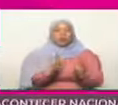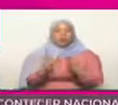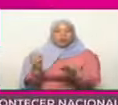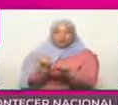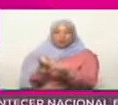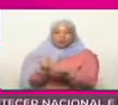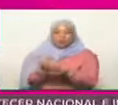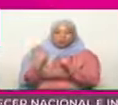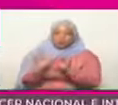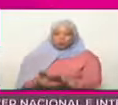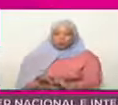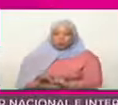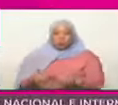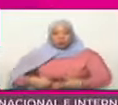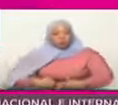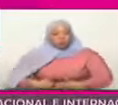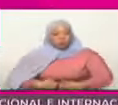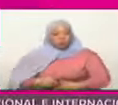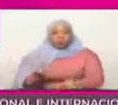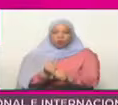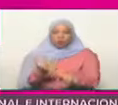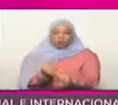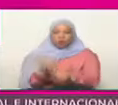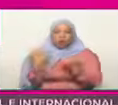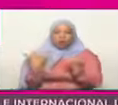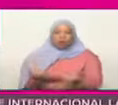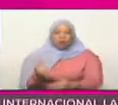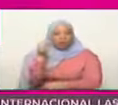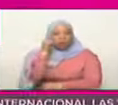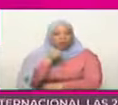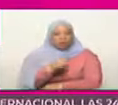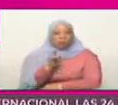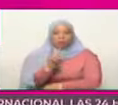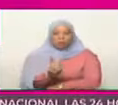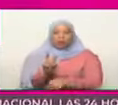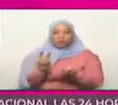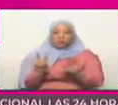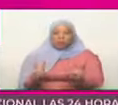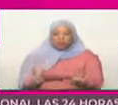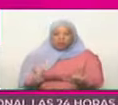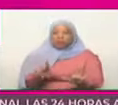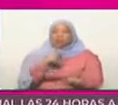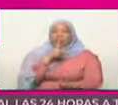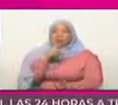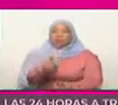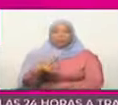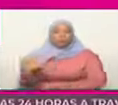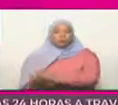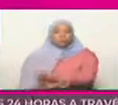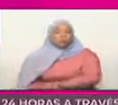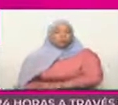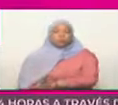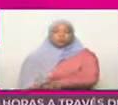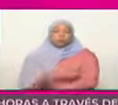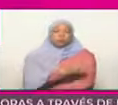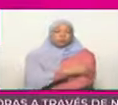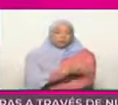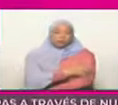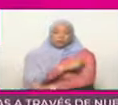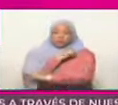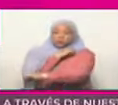fuerza. Sufrimos una emboscada, sábado 27 empezó la emboscada del fascismo, los